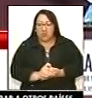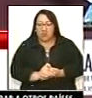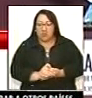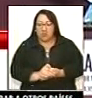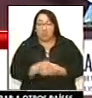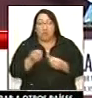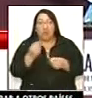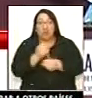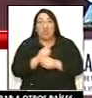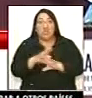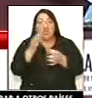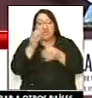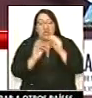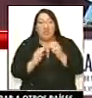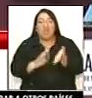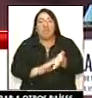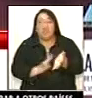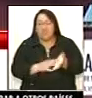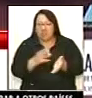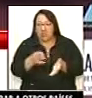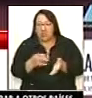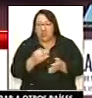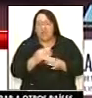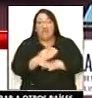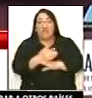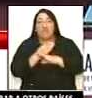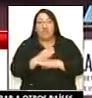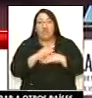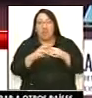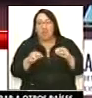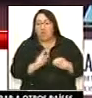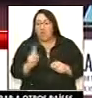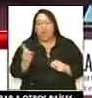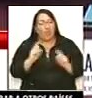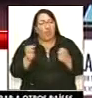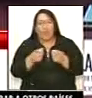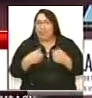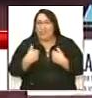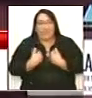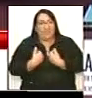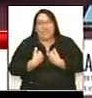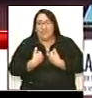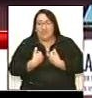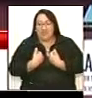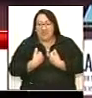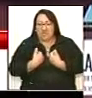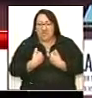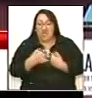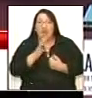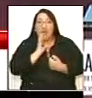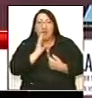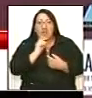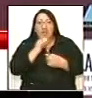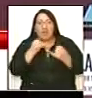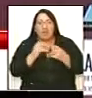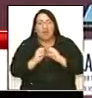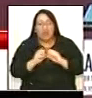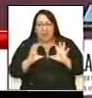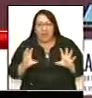sin estadística, el defensor del pueblo, el que defiende al pueblo, no a los jovencitos que estamos acá, hablemos en idioma básico,